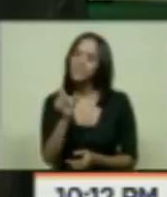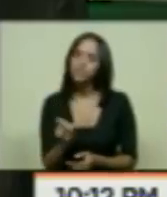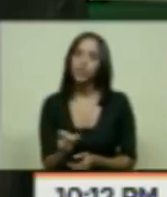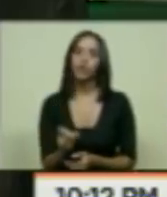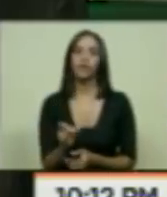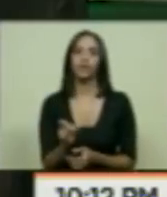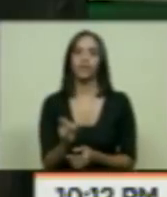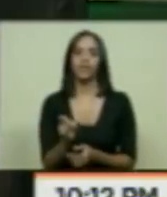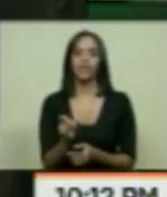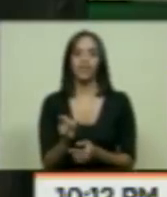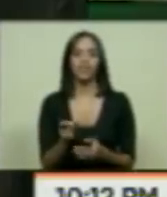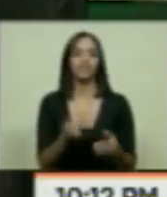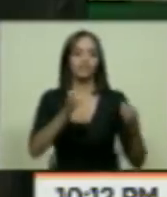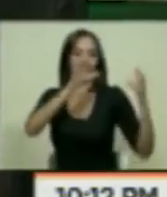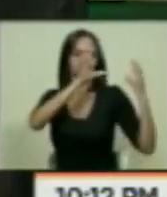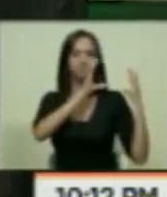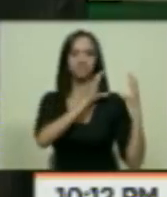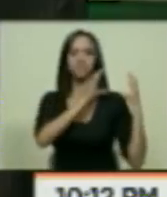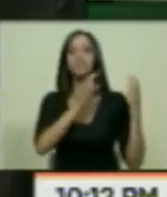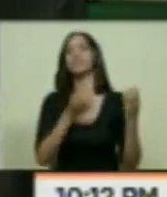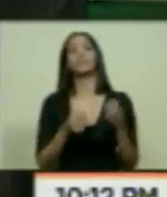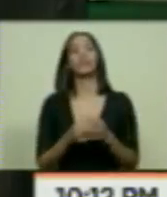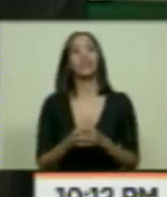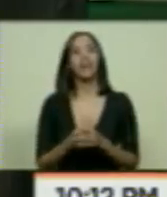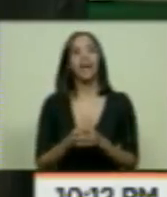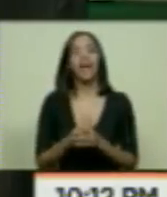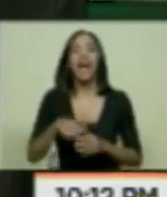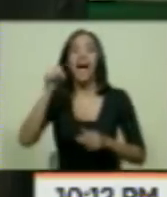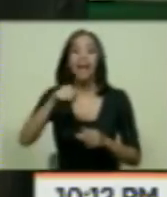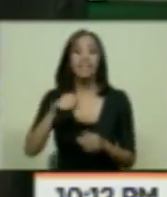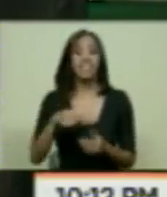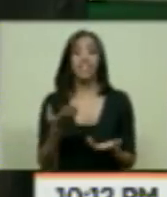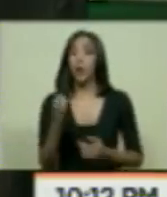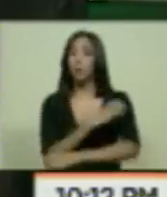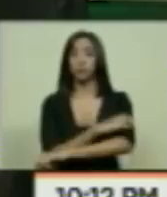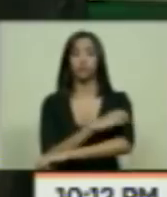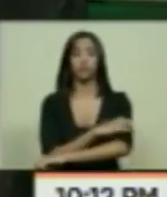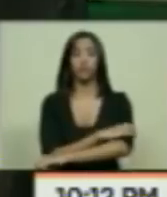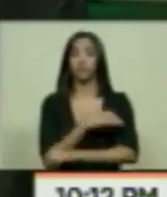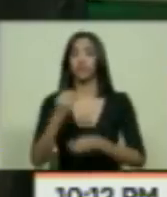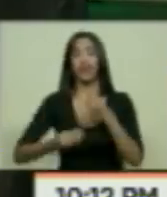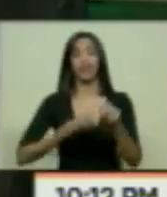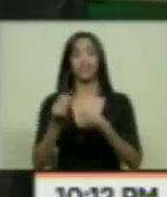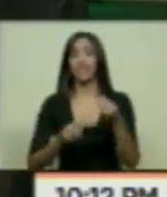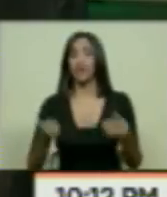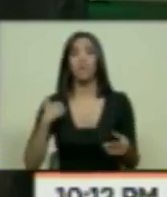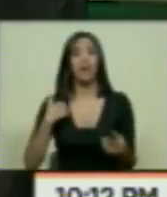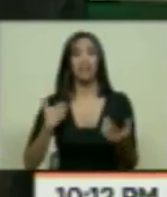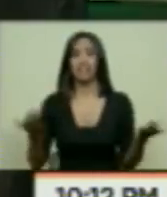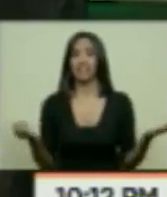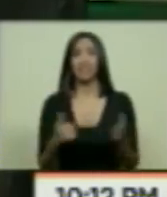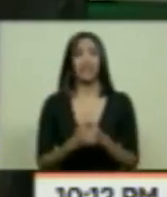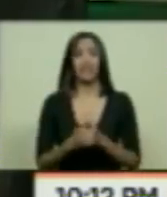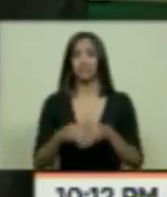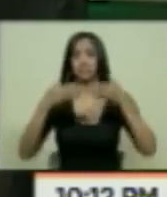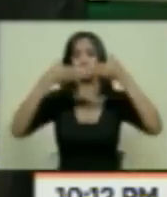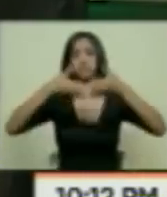una persona que asumiera las responsabilidades. Aquí la Cuarta República, bueno, generaba cualquier tipo de debacle moral,